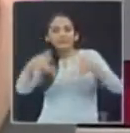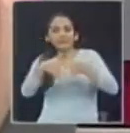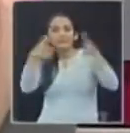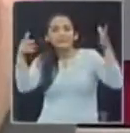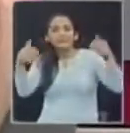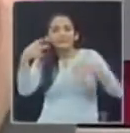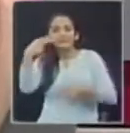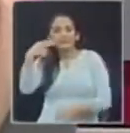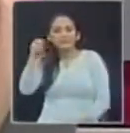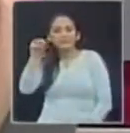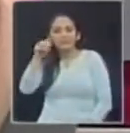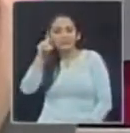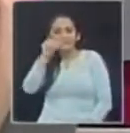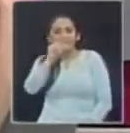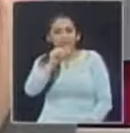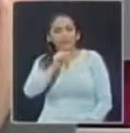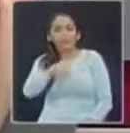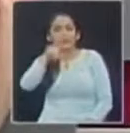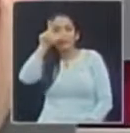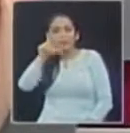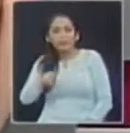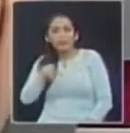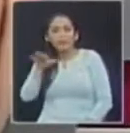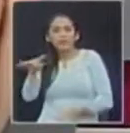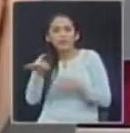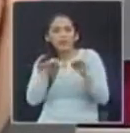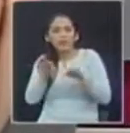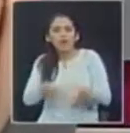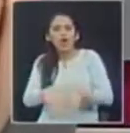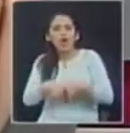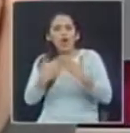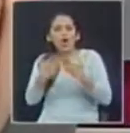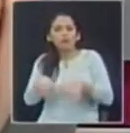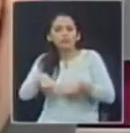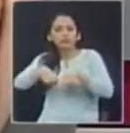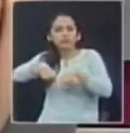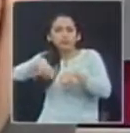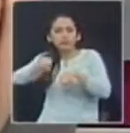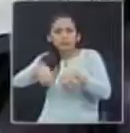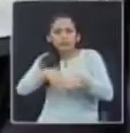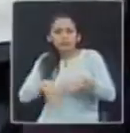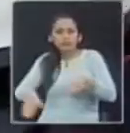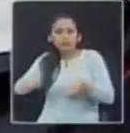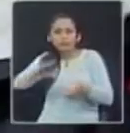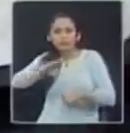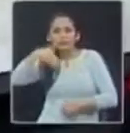en el que un motociclista cuenta sobre su experiencia de viajar por Sudamérica.